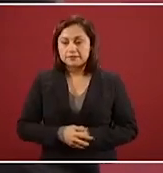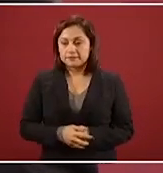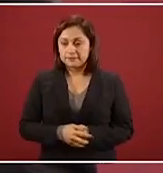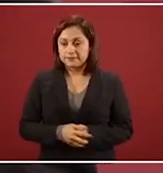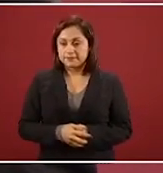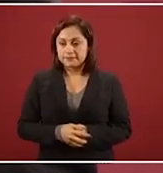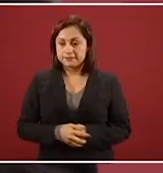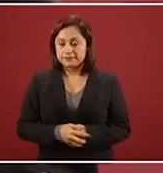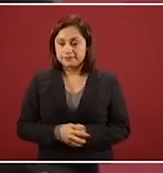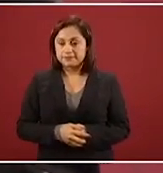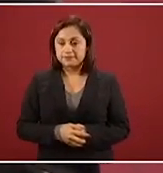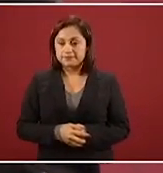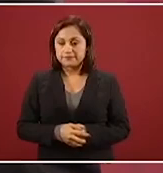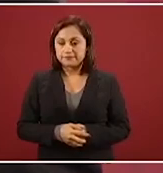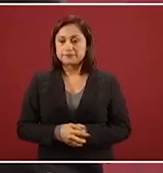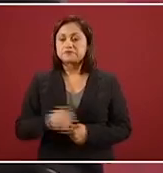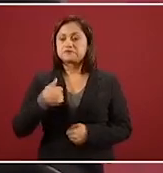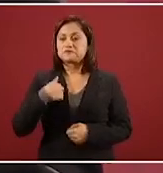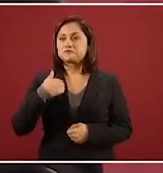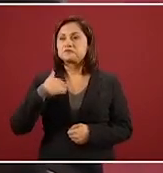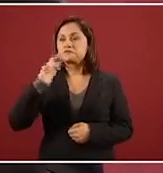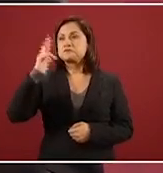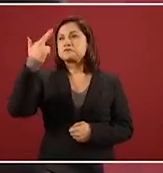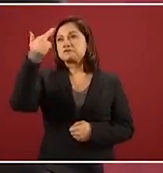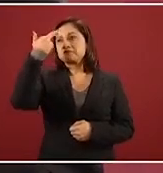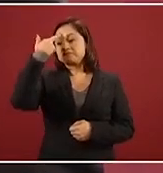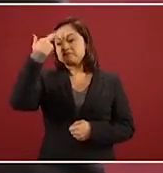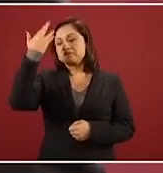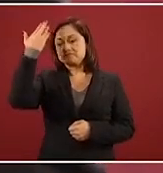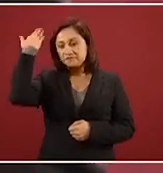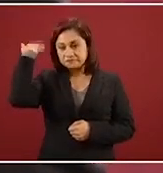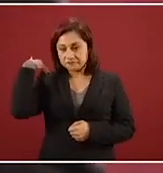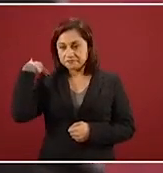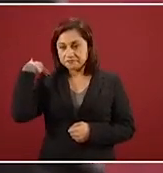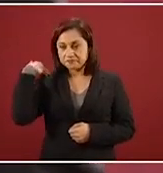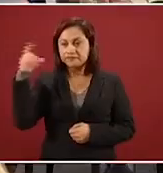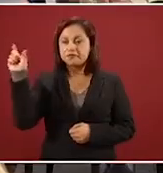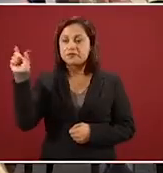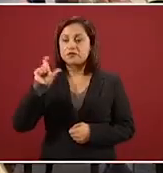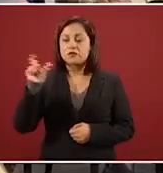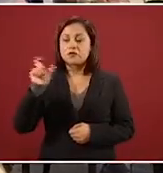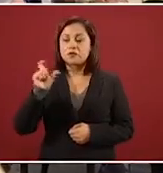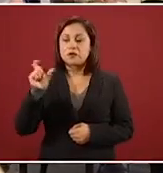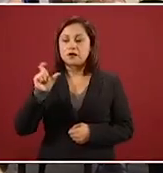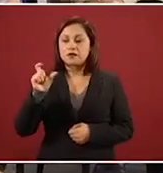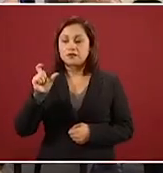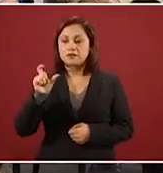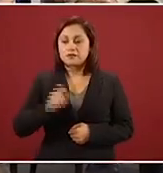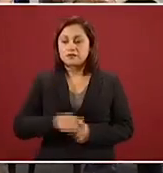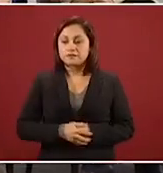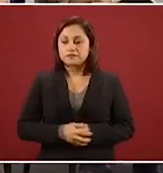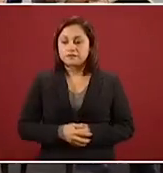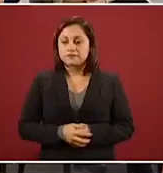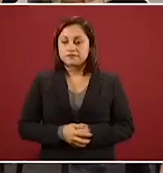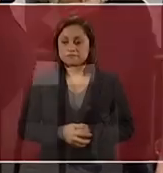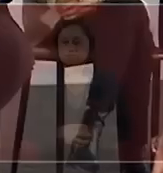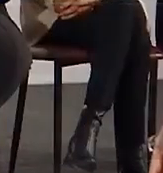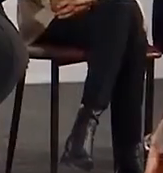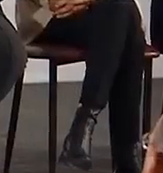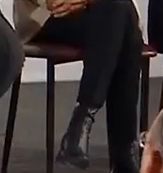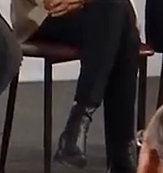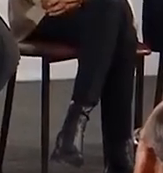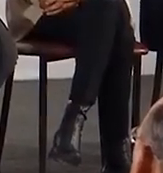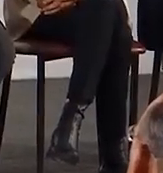Recuerdo que cuando nos dieron las cajas con los